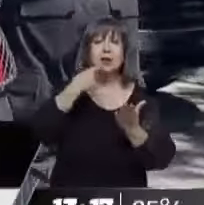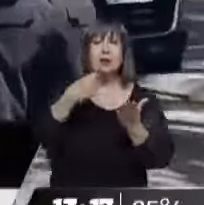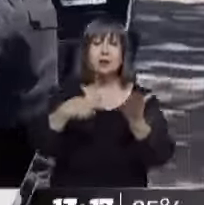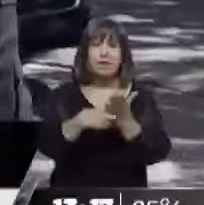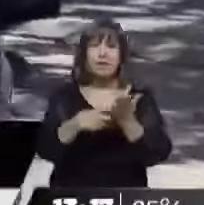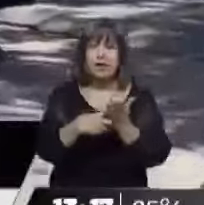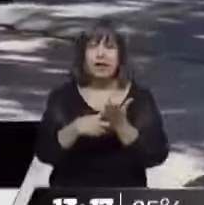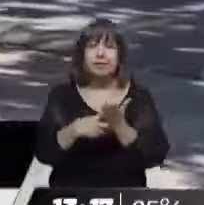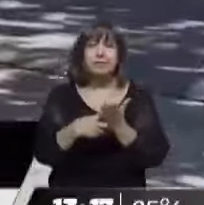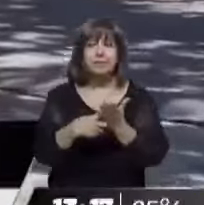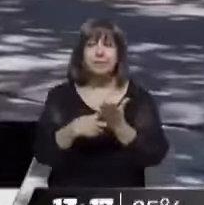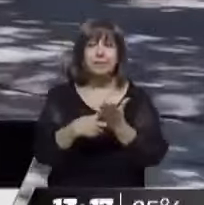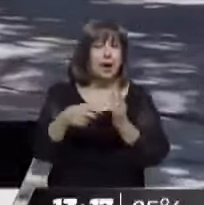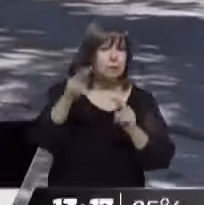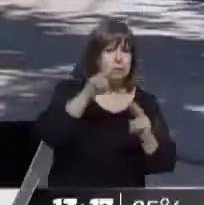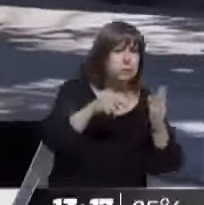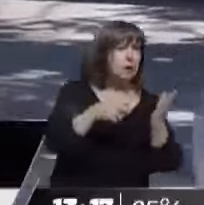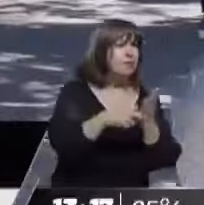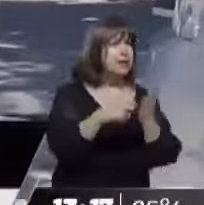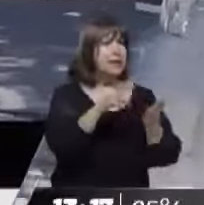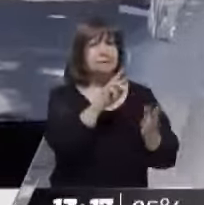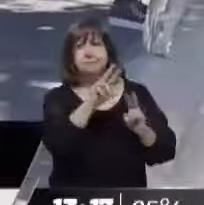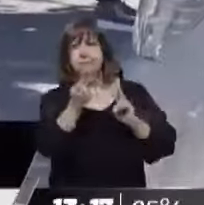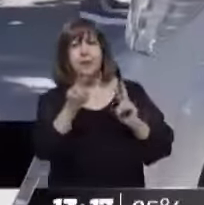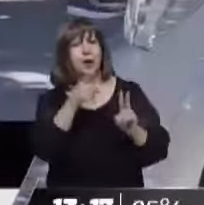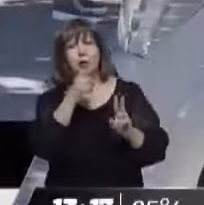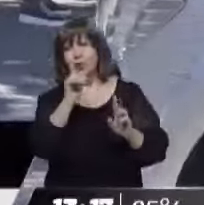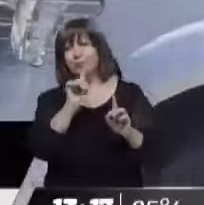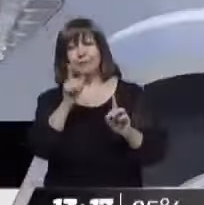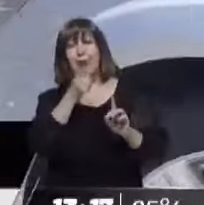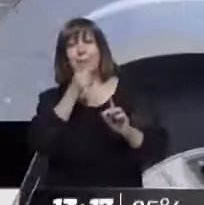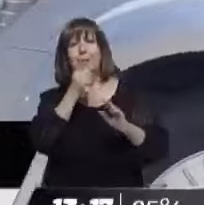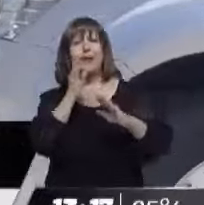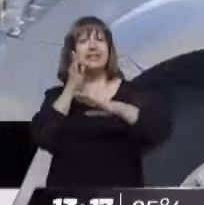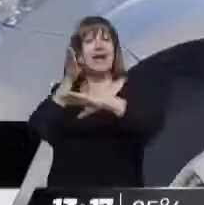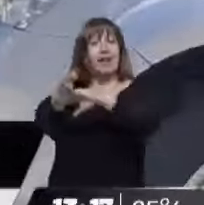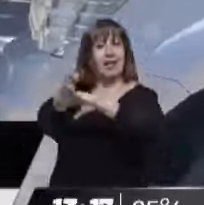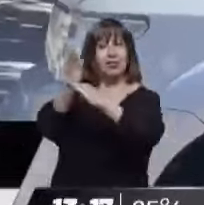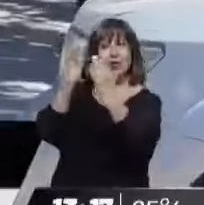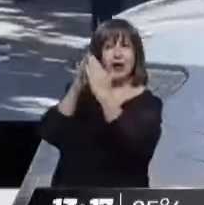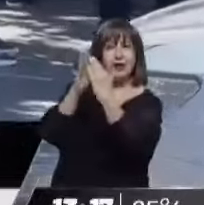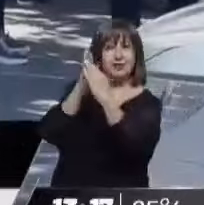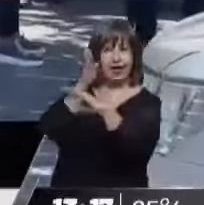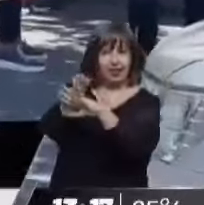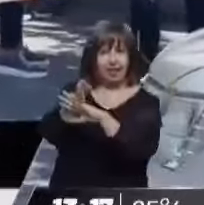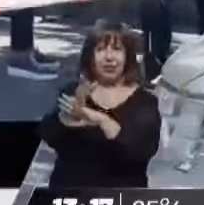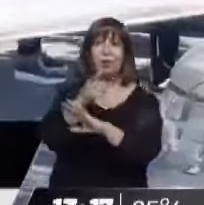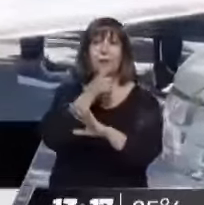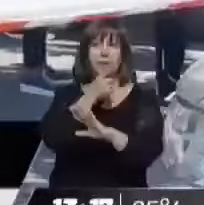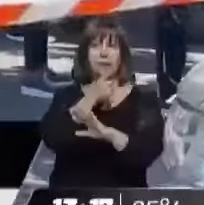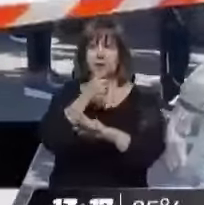Acá no se lo ve desde acá. Nosotros creemos que va a salir en cualquier momento, pero no se lo ve desde acá.